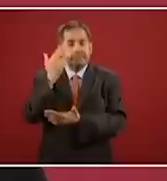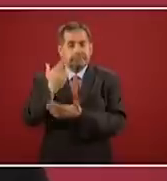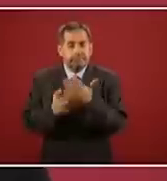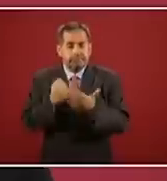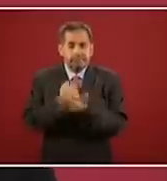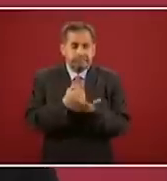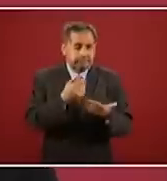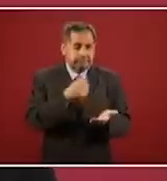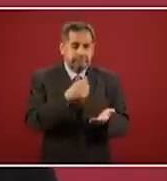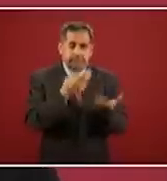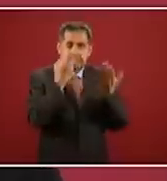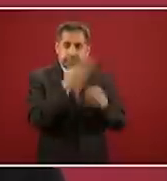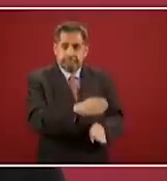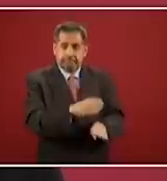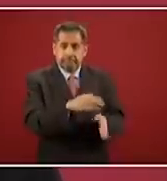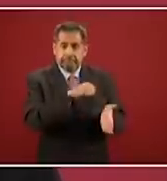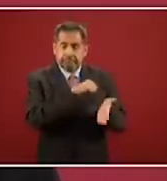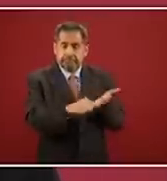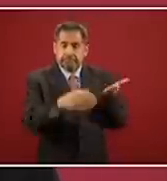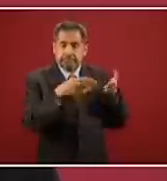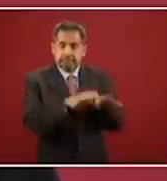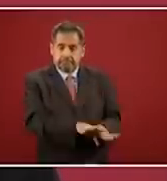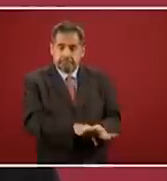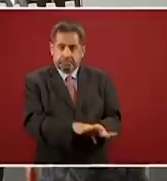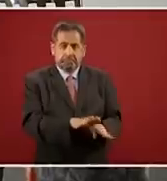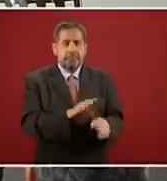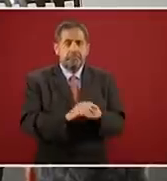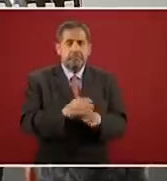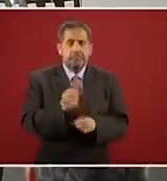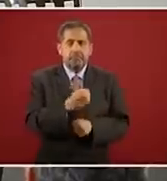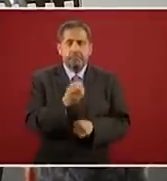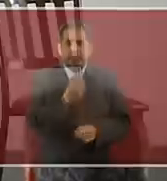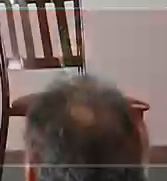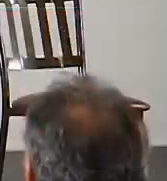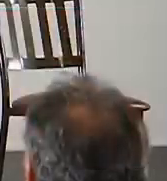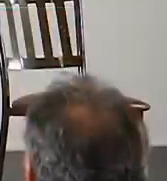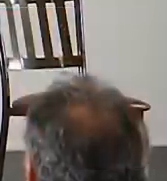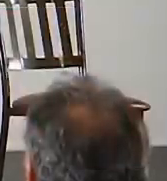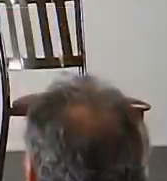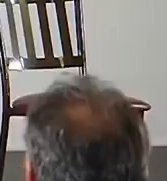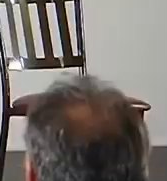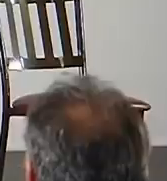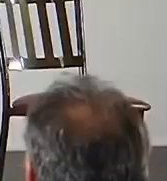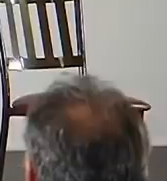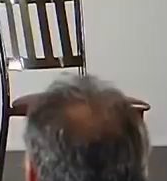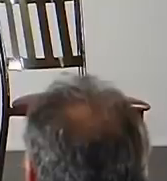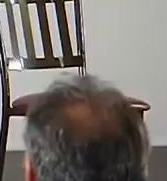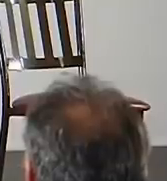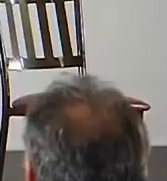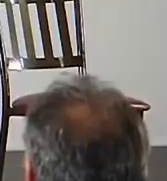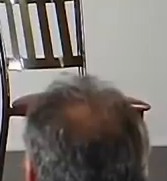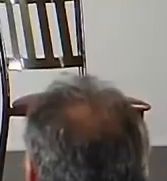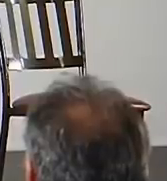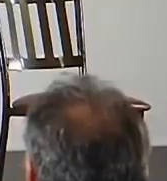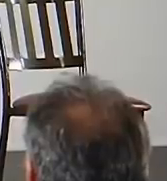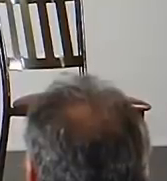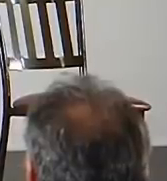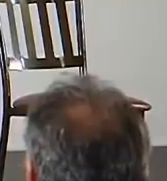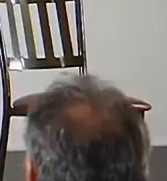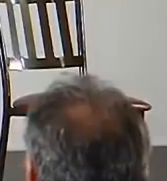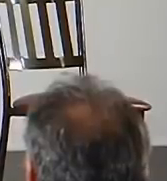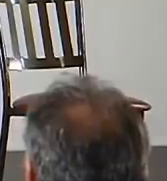el bloqueo de cuentas y una garantía de audiencia para que las personas a las que se les haya bloqueado la cuenta pudieran asistir en